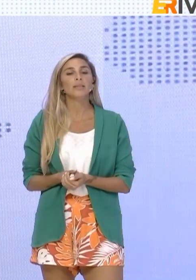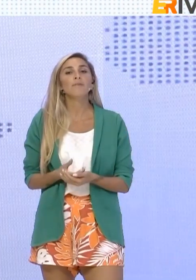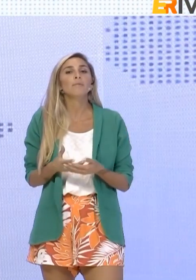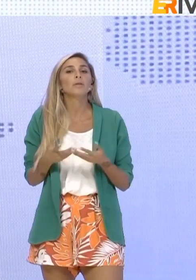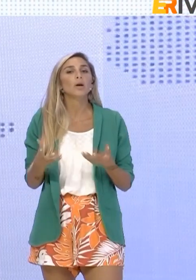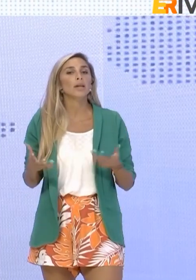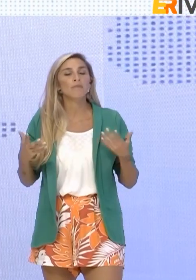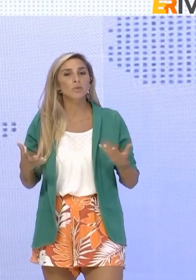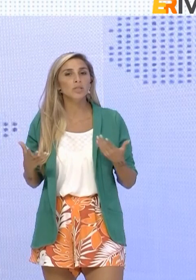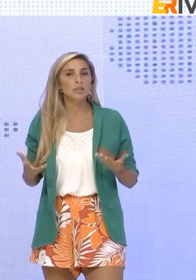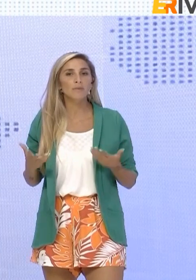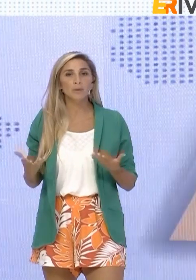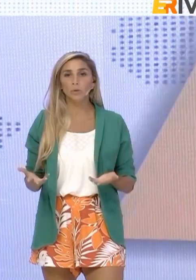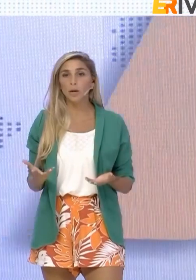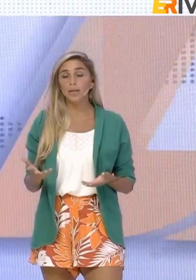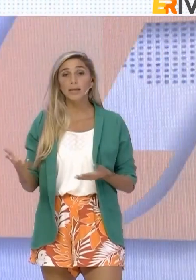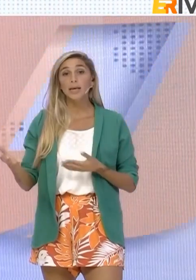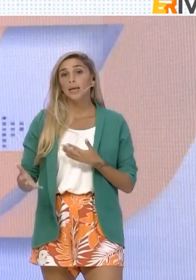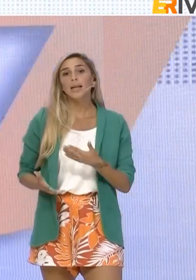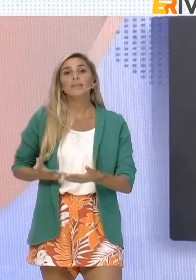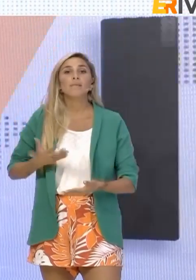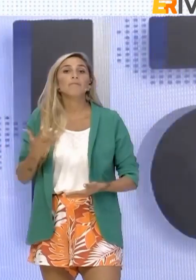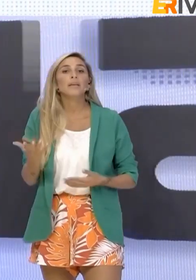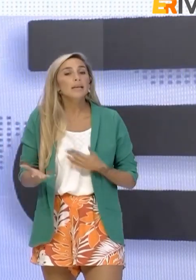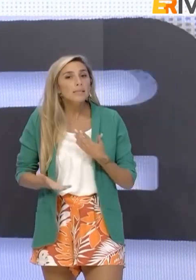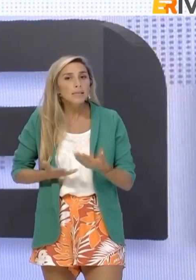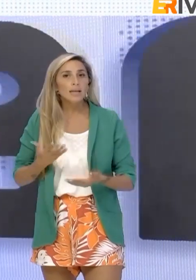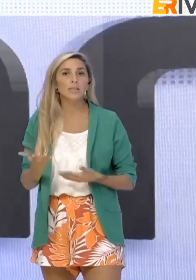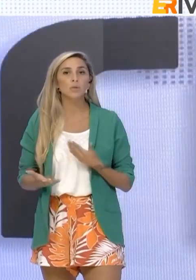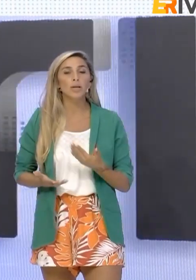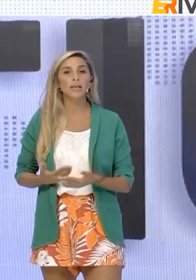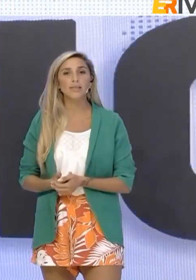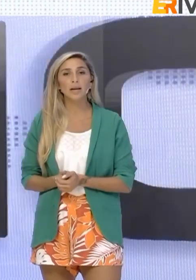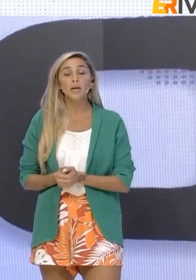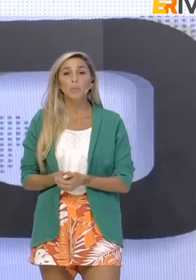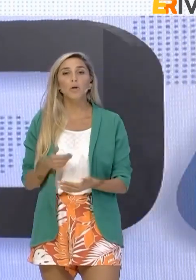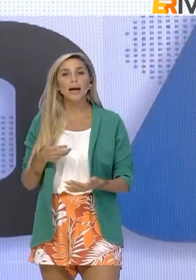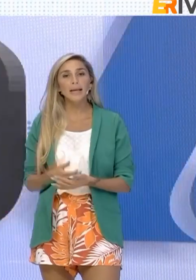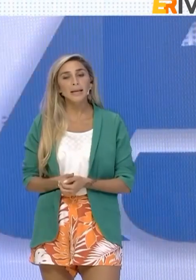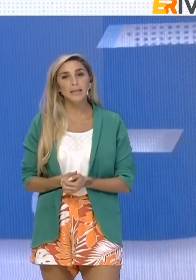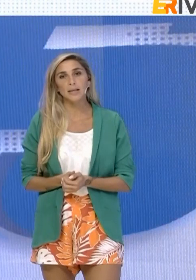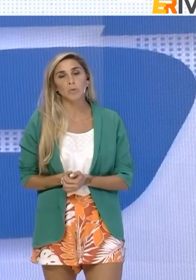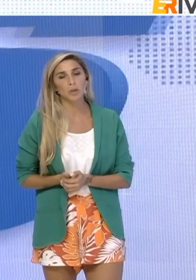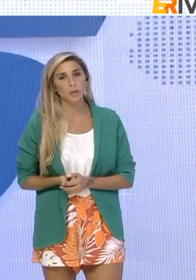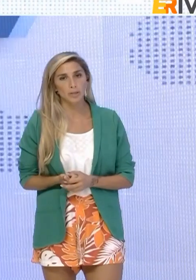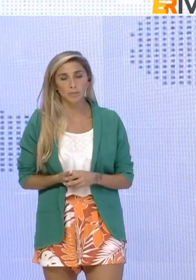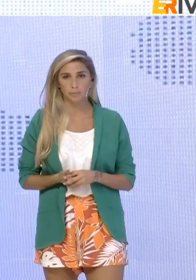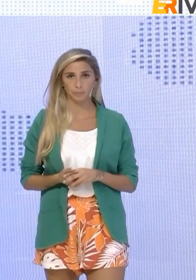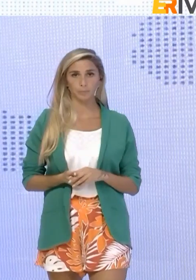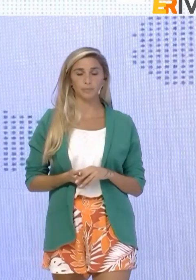las estafas virtuales, las famosas estafas virtuales y las transferencias que se suelen hacer por caer en esas